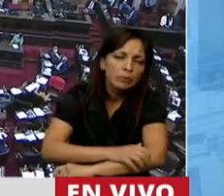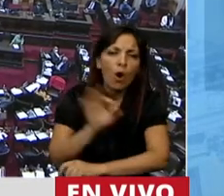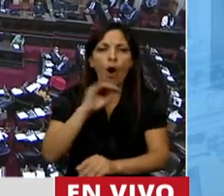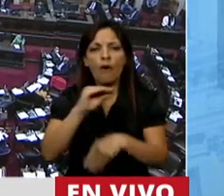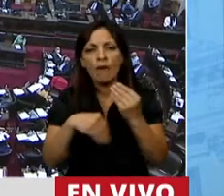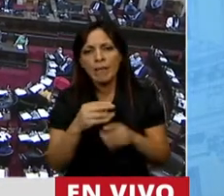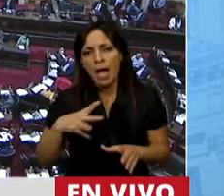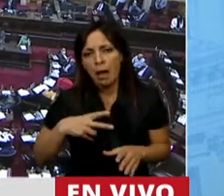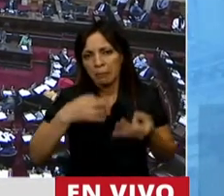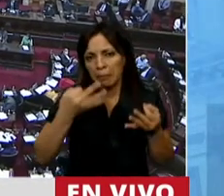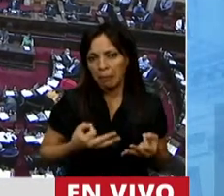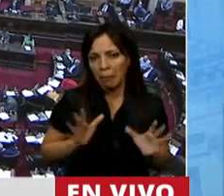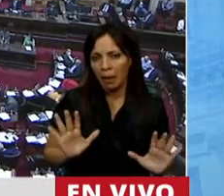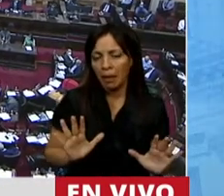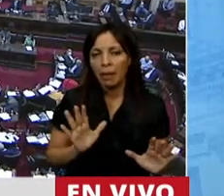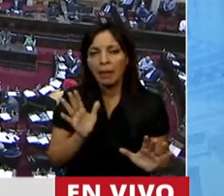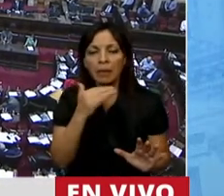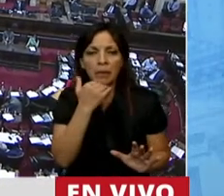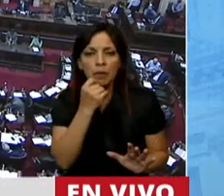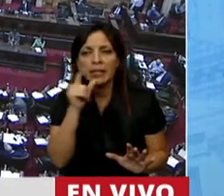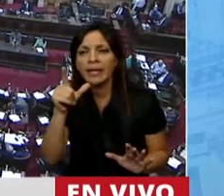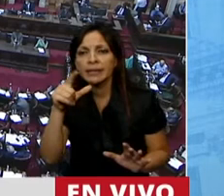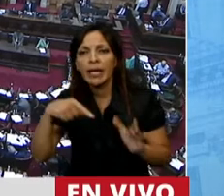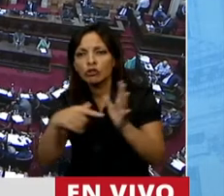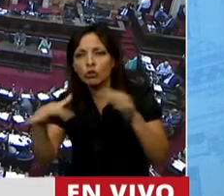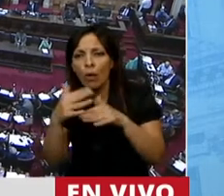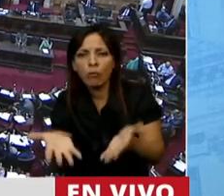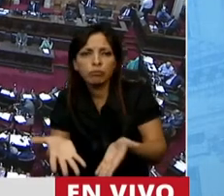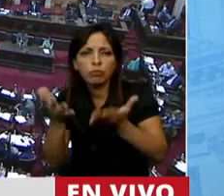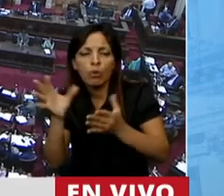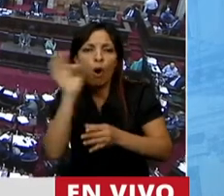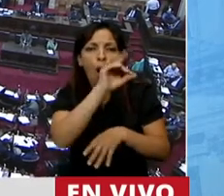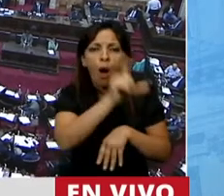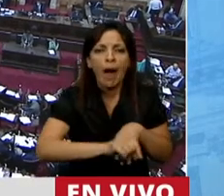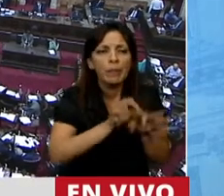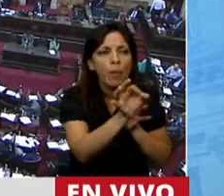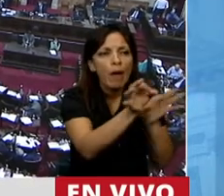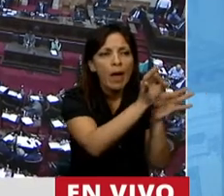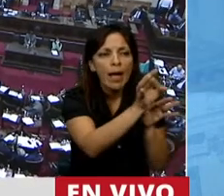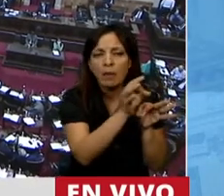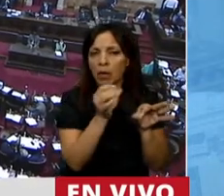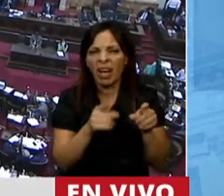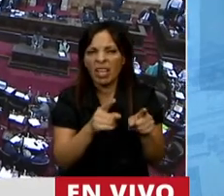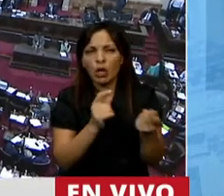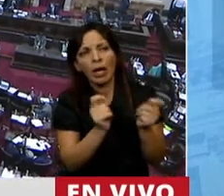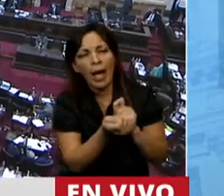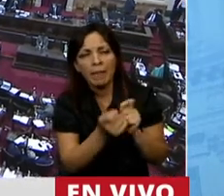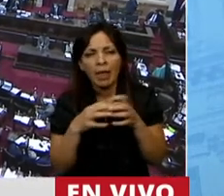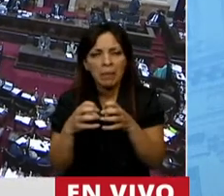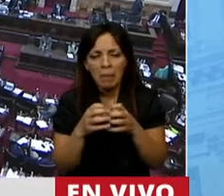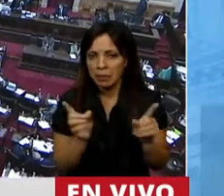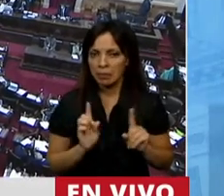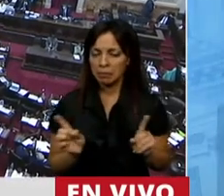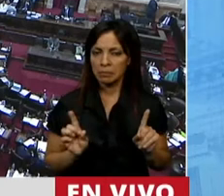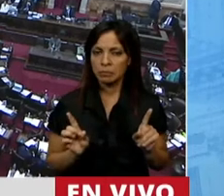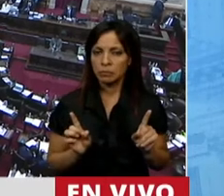familias acomodadas, si provienen de los grandes centros urbanos o de la Argentina profunda. Eso no cambia en nada el debate.